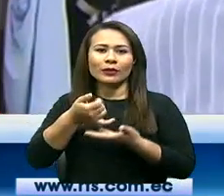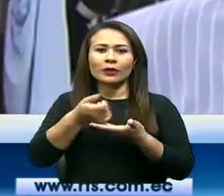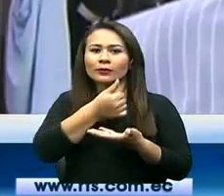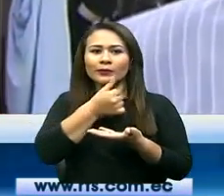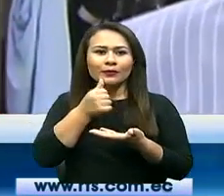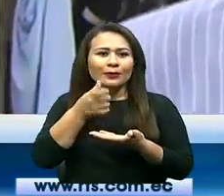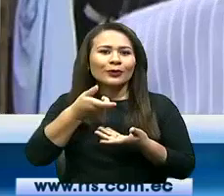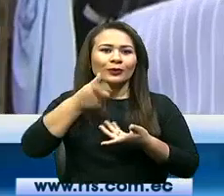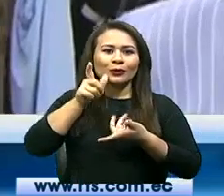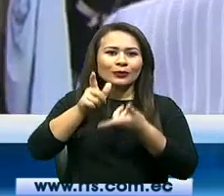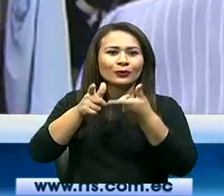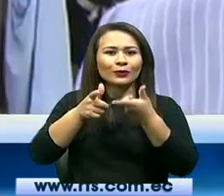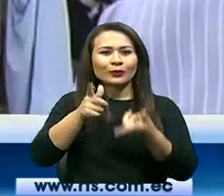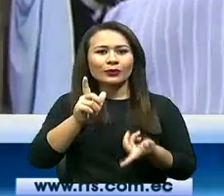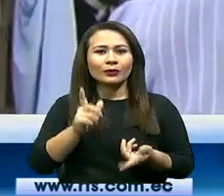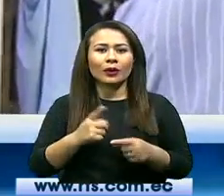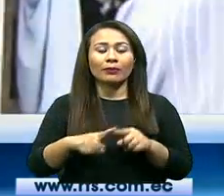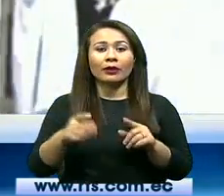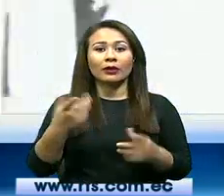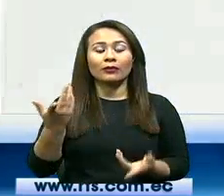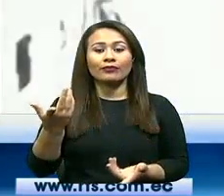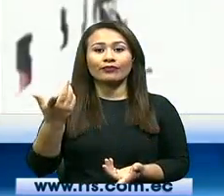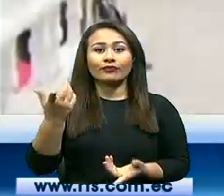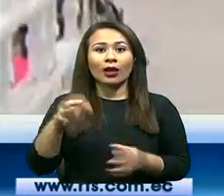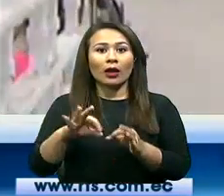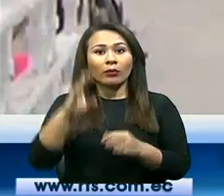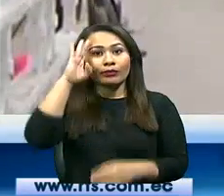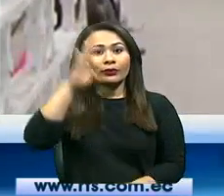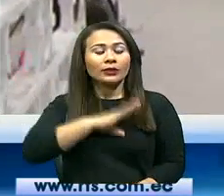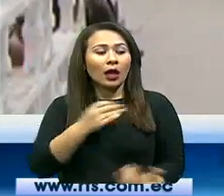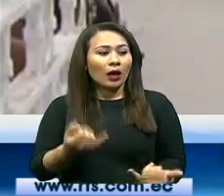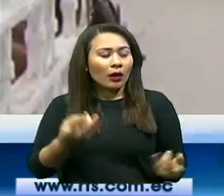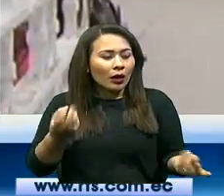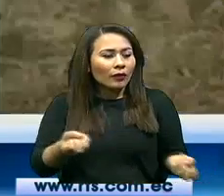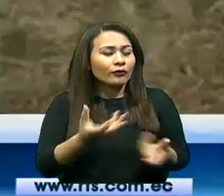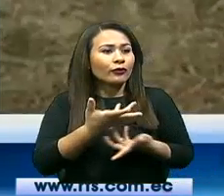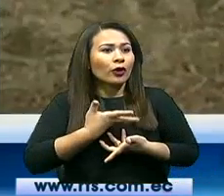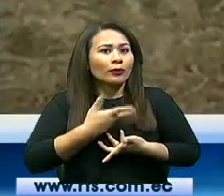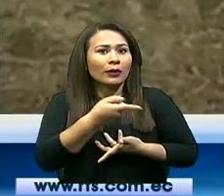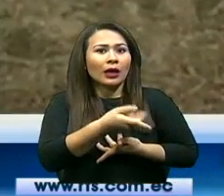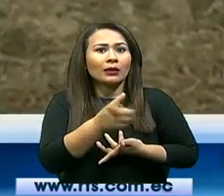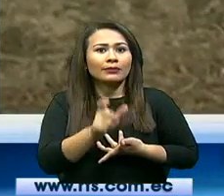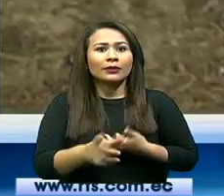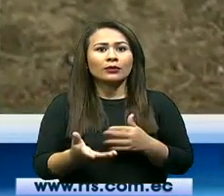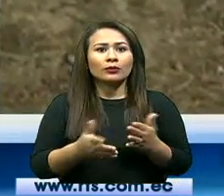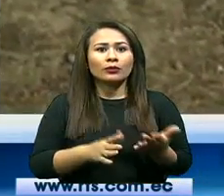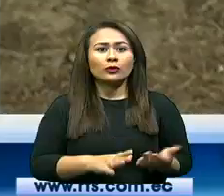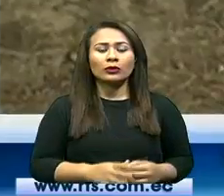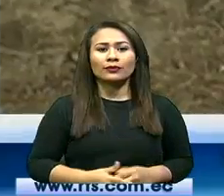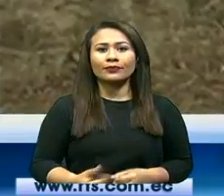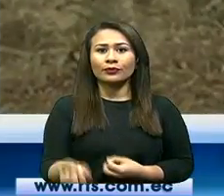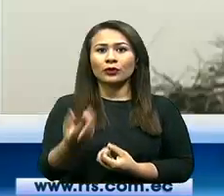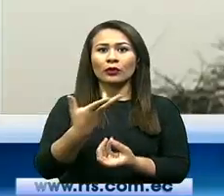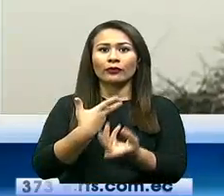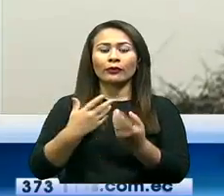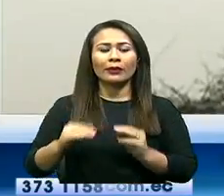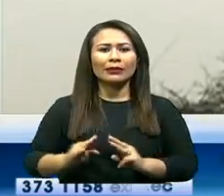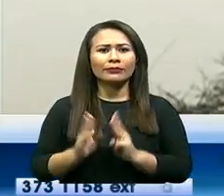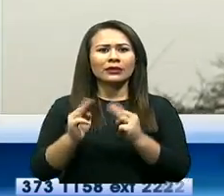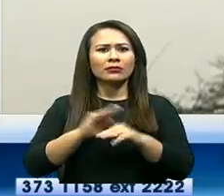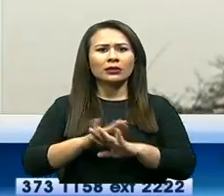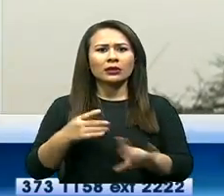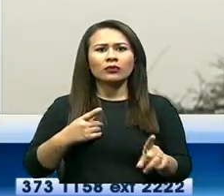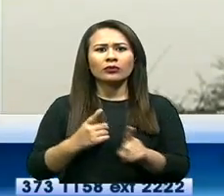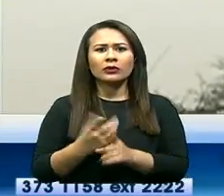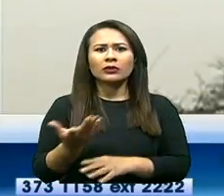encontró, apareció fallecido. Hasta la morgue del Cantón Milagro fue trasladado el cuerpo, el cual fue localizado a